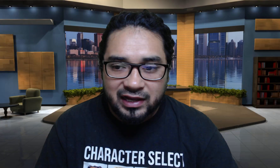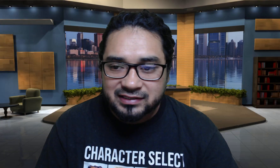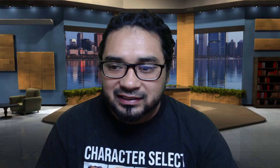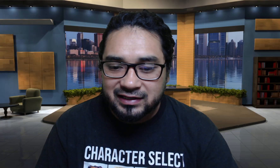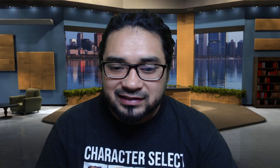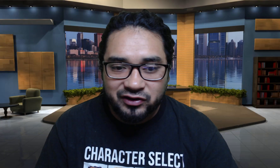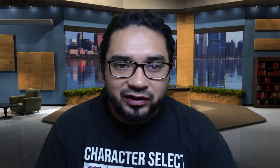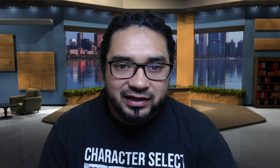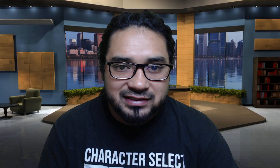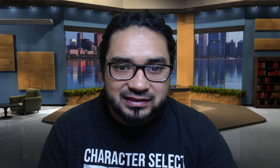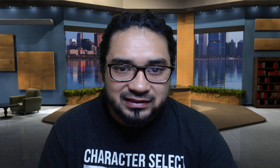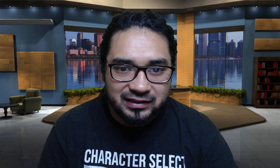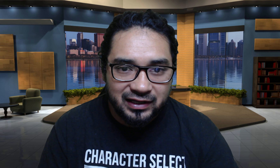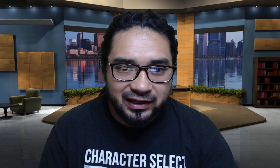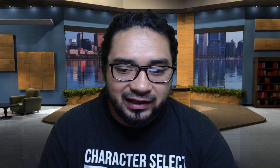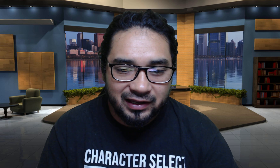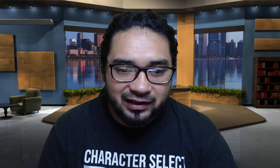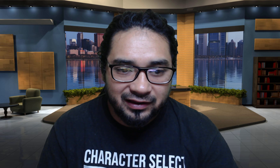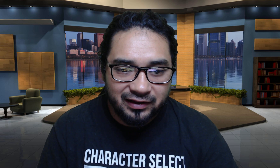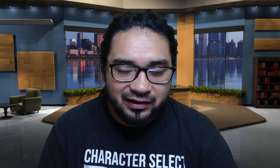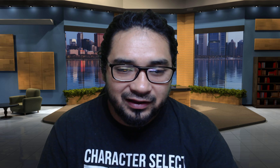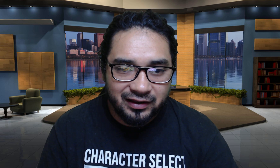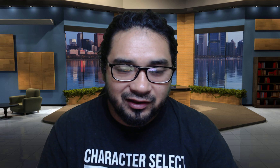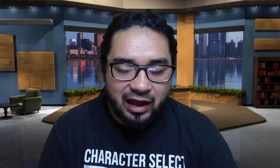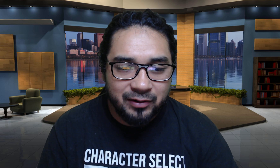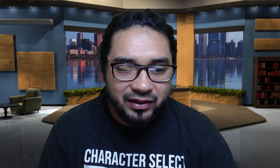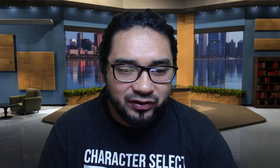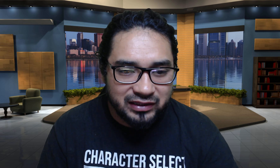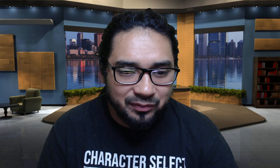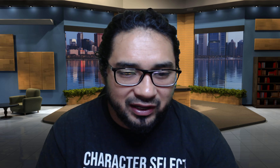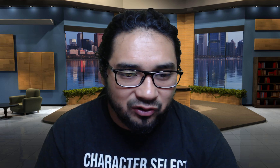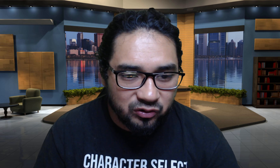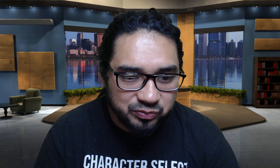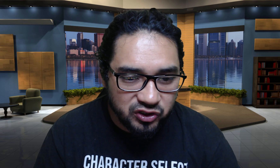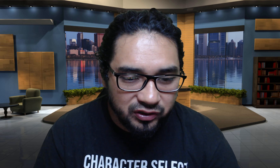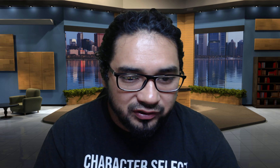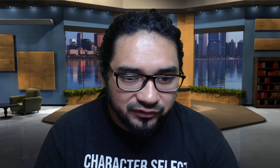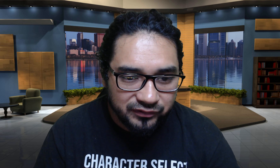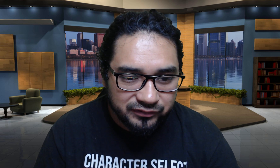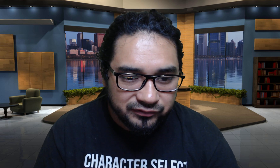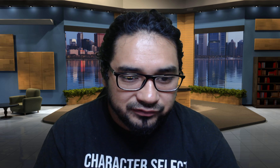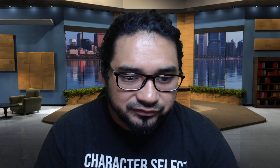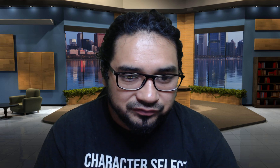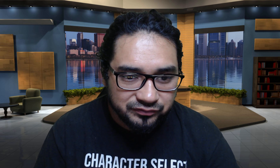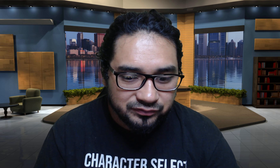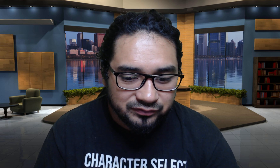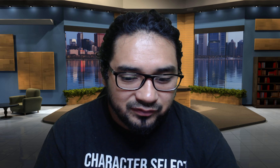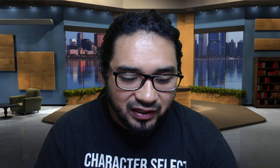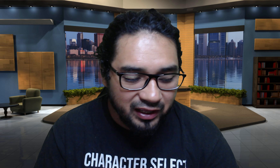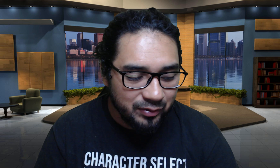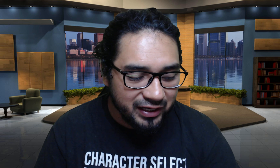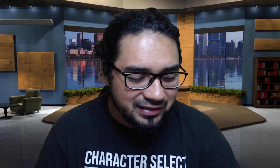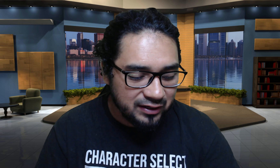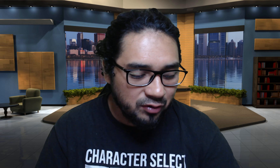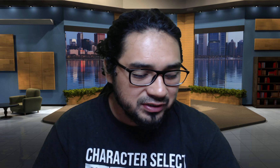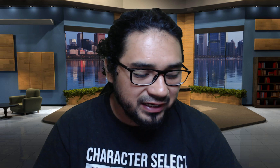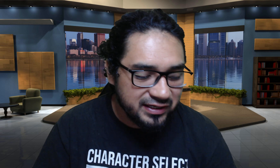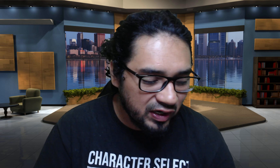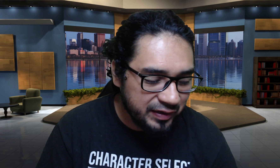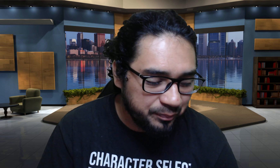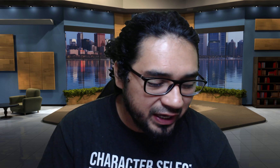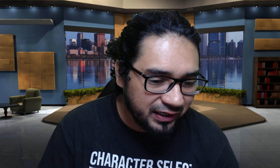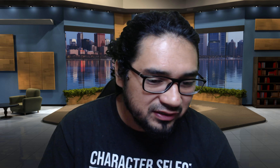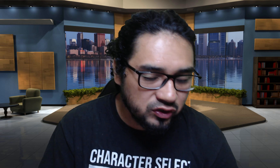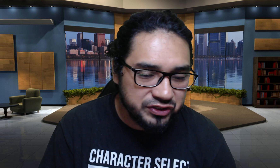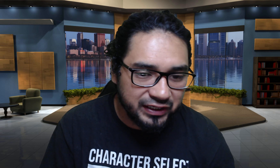señoras y señores hablando del tema de corrupción imagínense Cómo